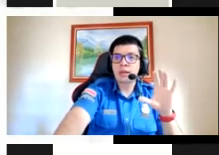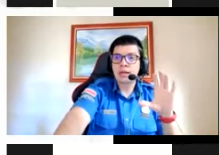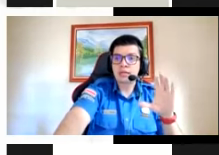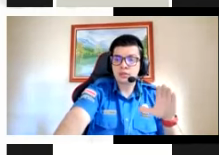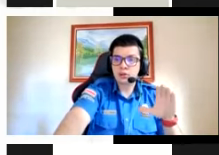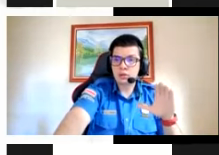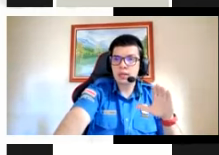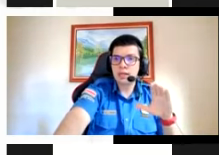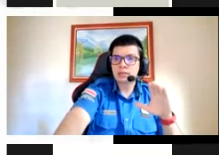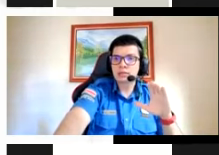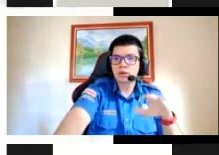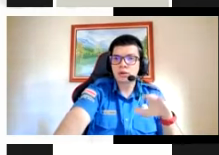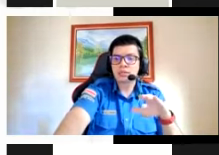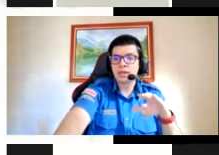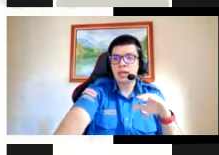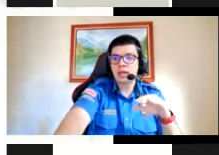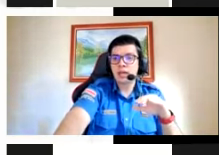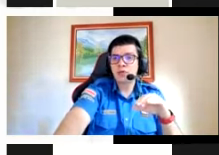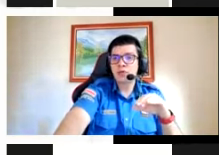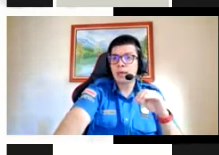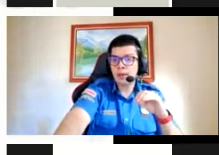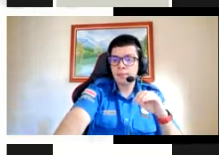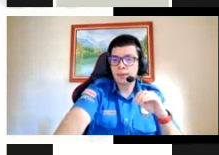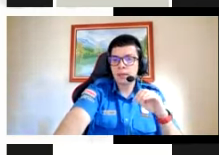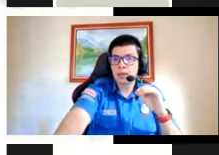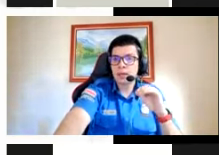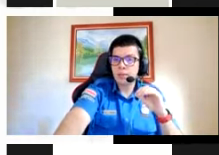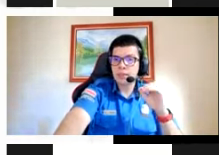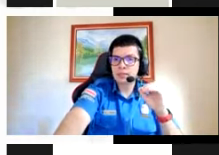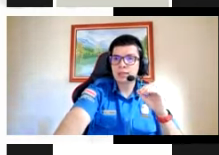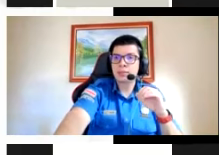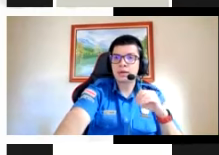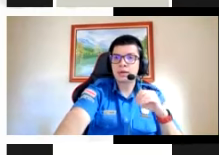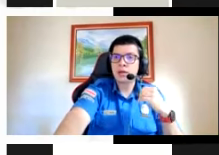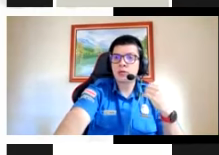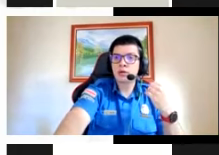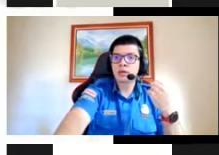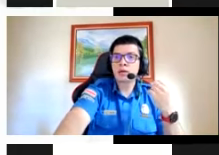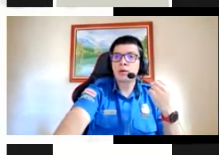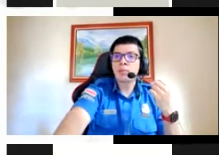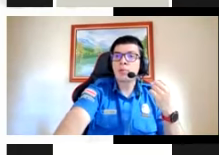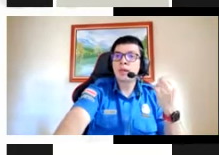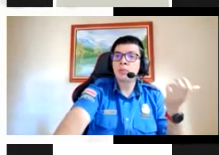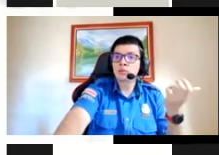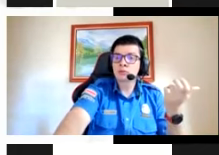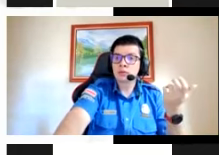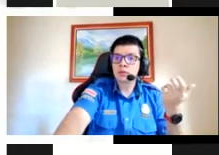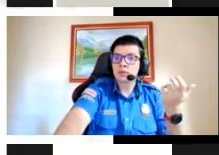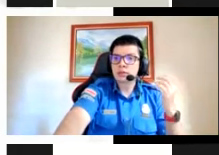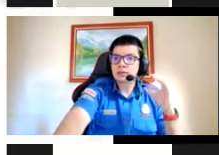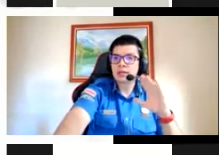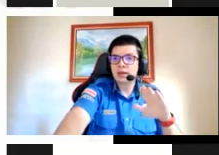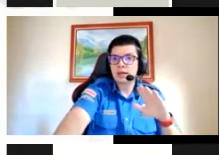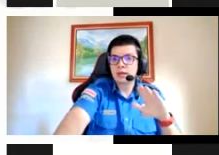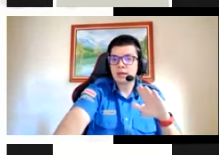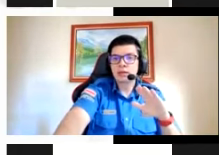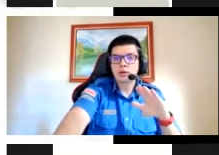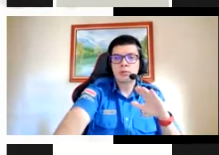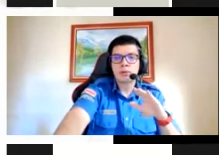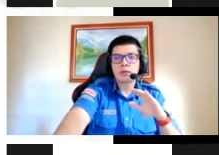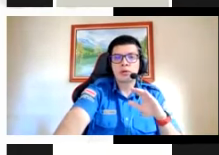la aplicación de las normas NFPA en el país de manera obligatoria, podemos llegar